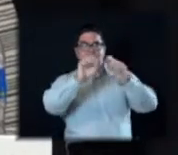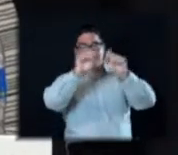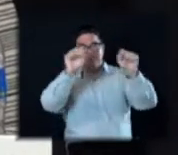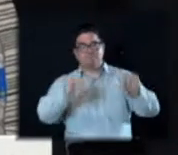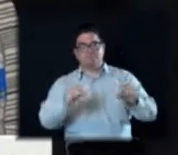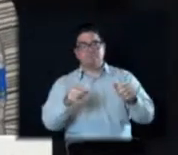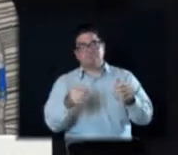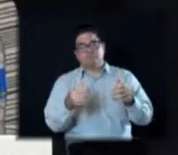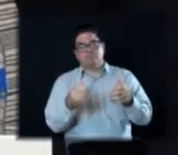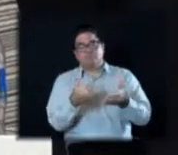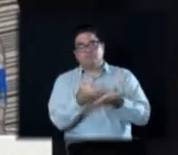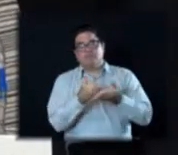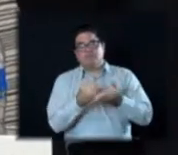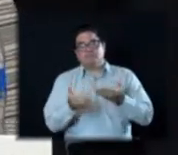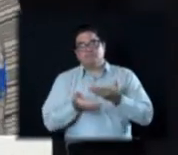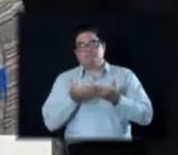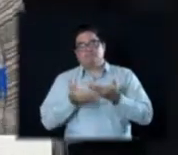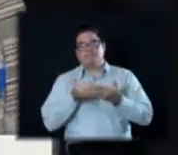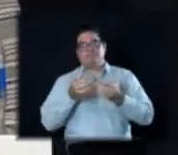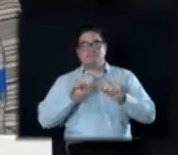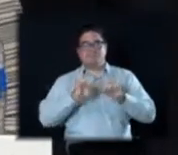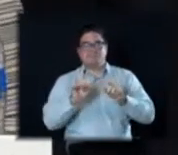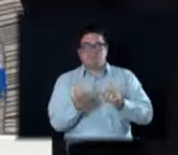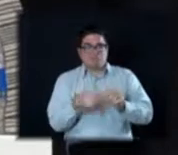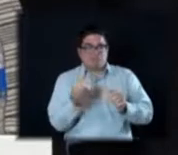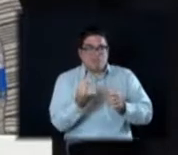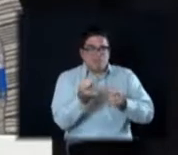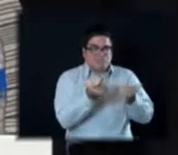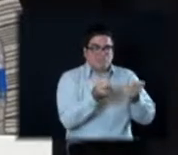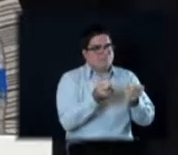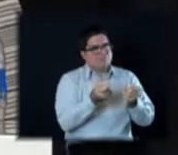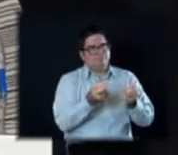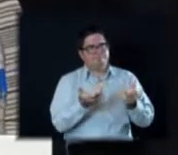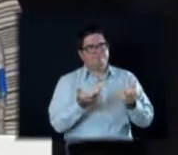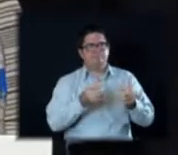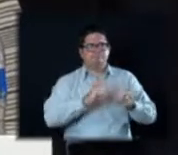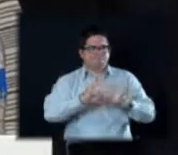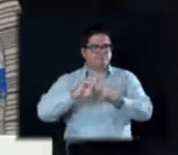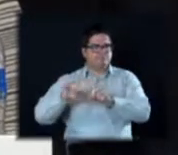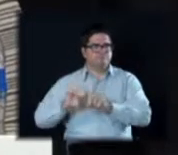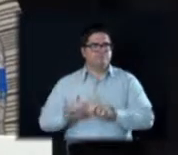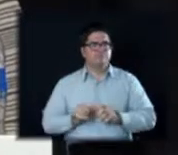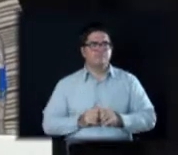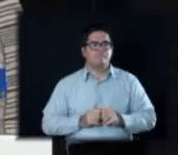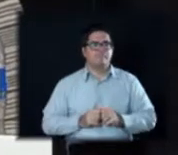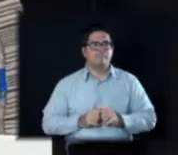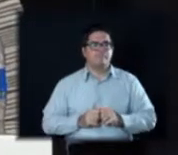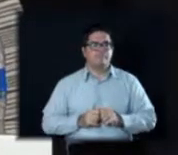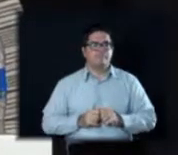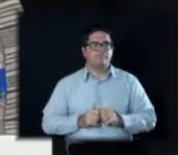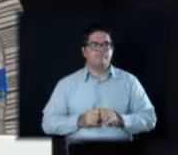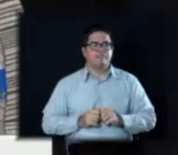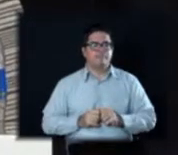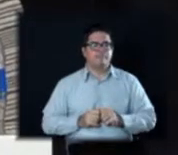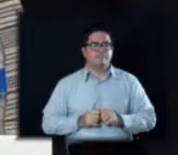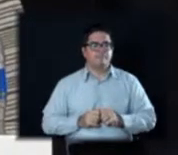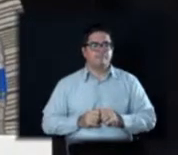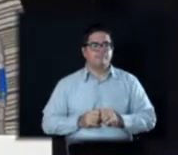hicimos. Estos sistemas tecnológicos ayudan, pero no es la única manera de hacerlo eficazmente para controlar. Esto es un